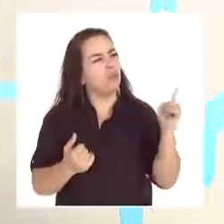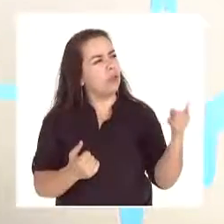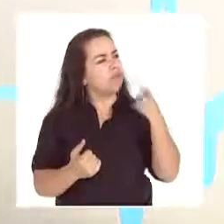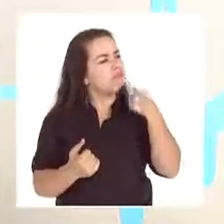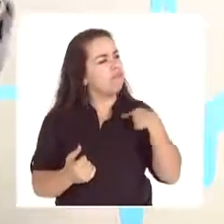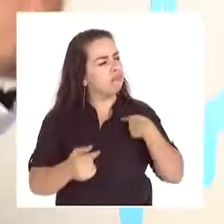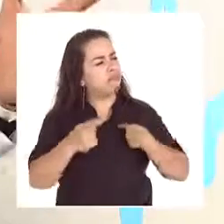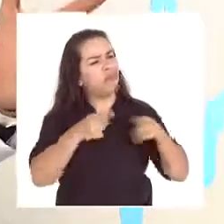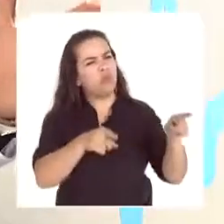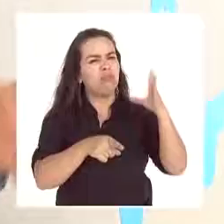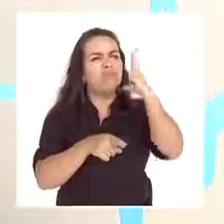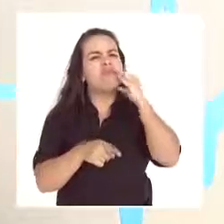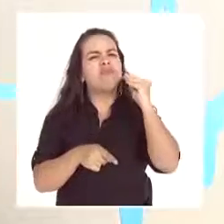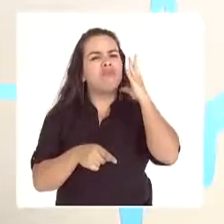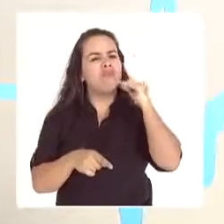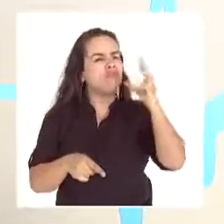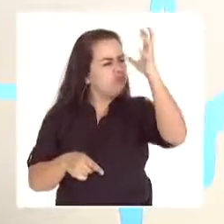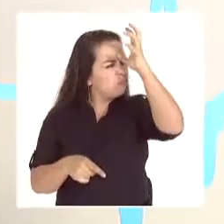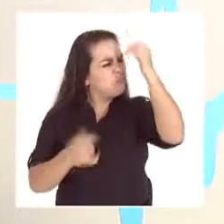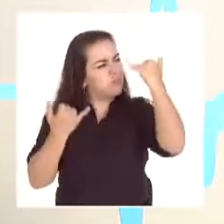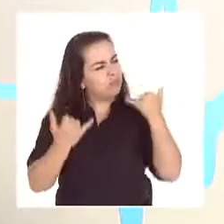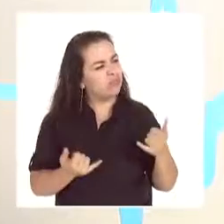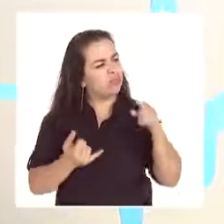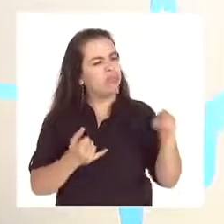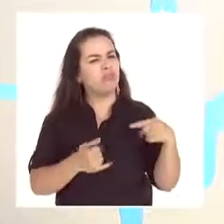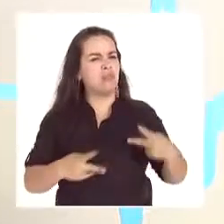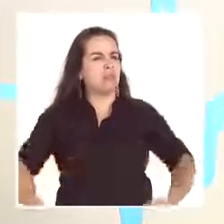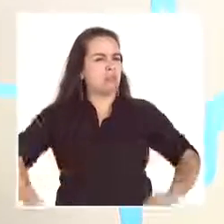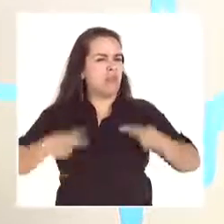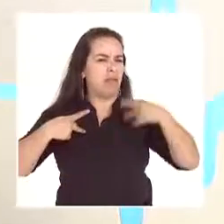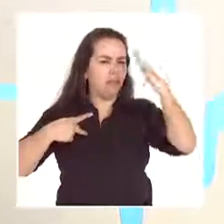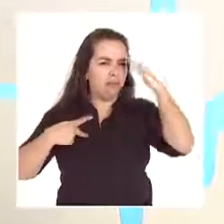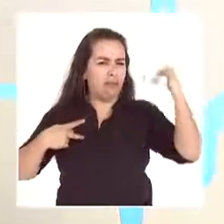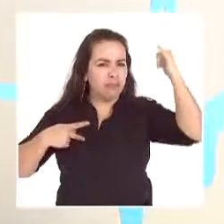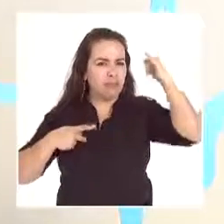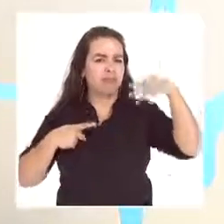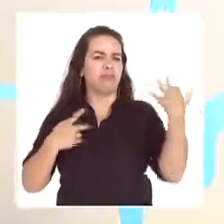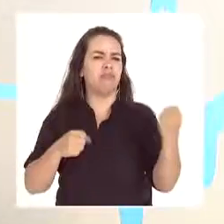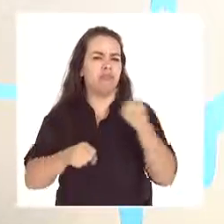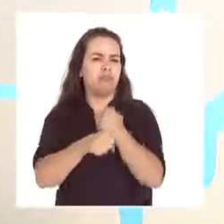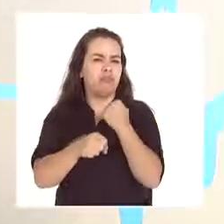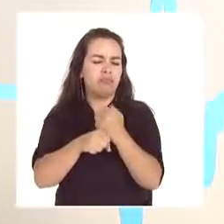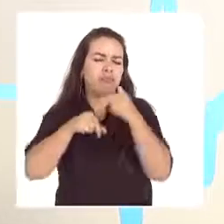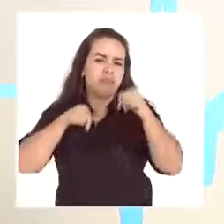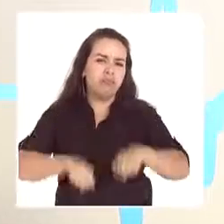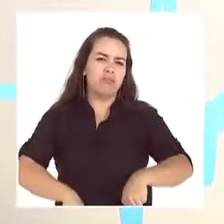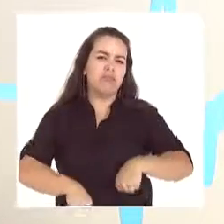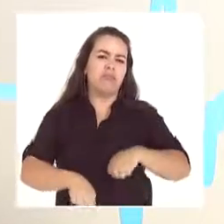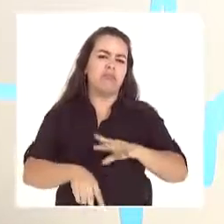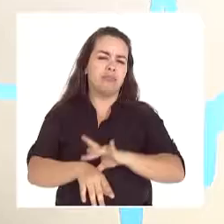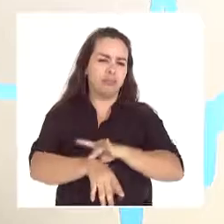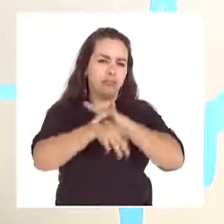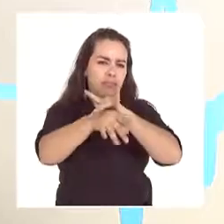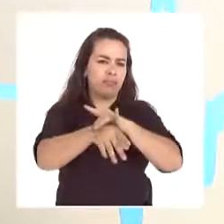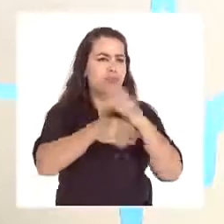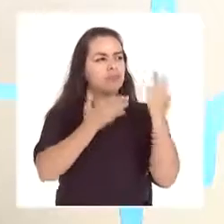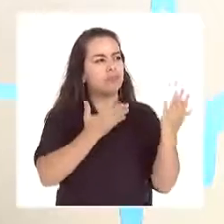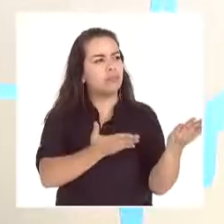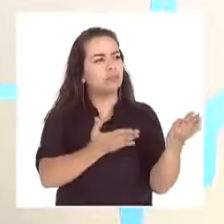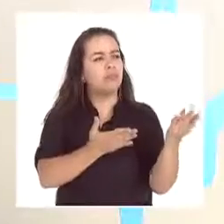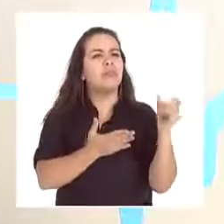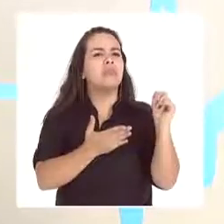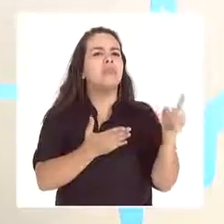que en toda esa experiencia que tiene usted en su vida académica, en la práctica de esta profesión en la Clínica Chayo,